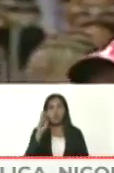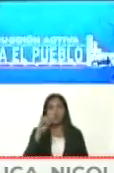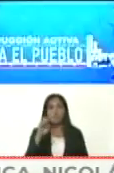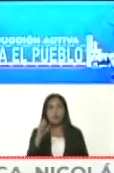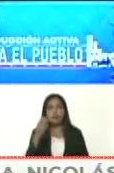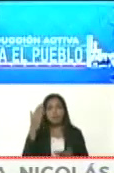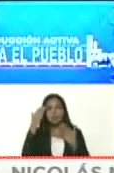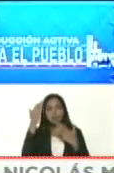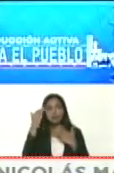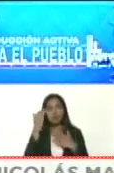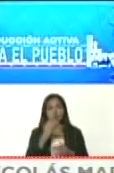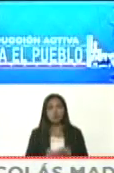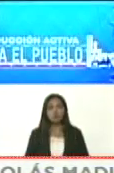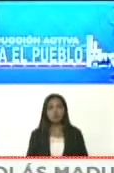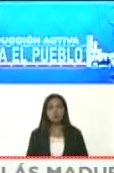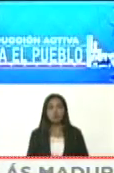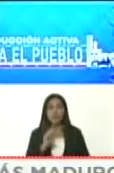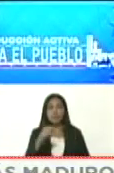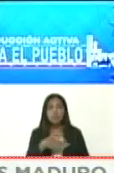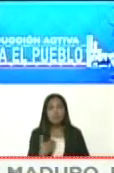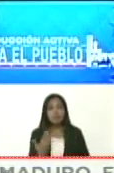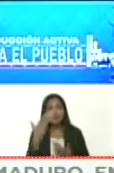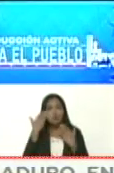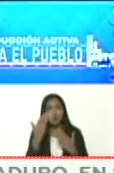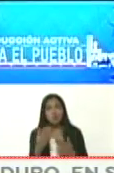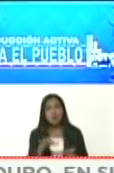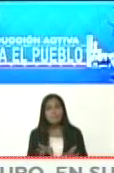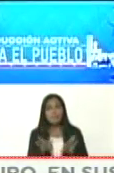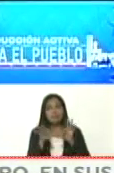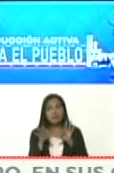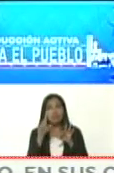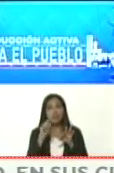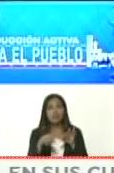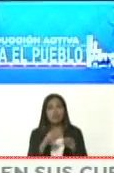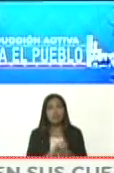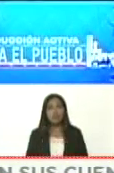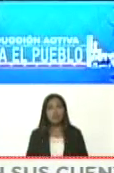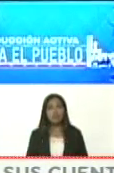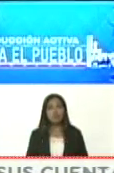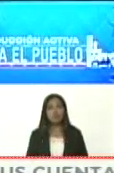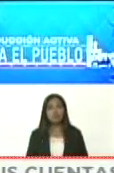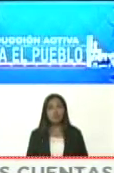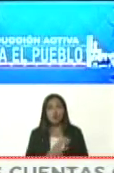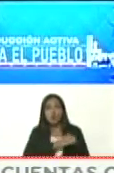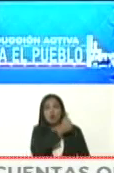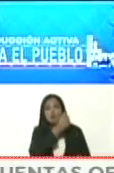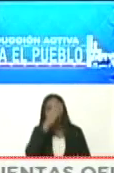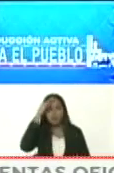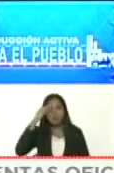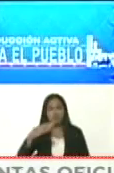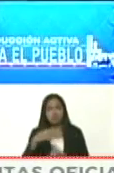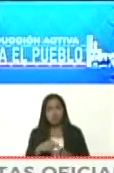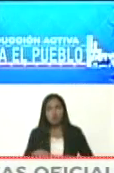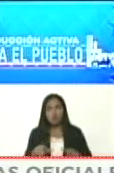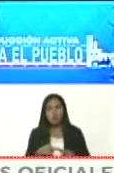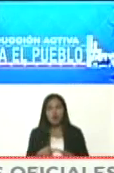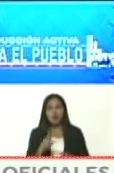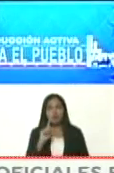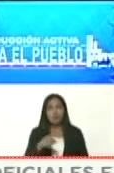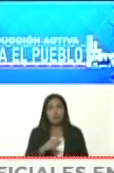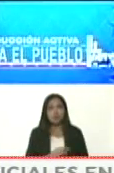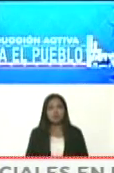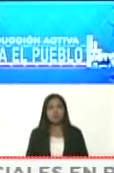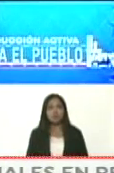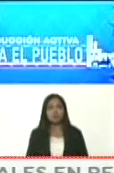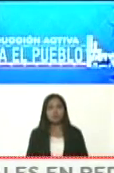saludo. También quiero saludar de manera muy especial a los jefes militares de toda esta región,